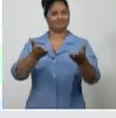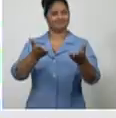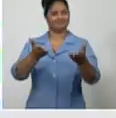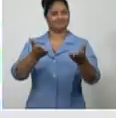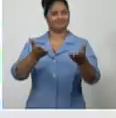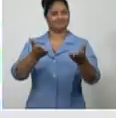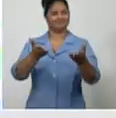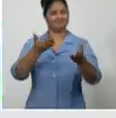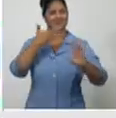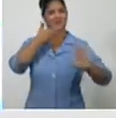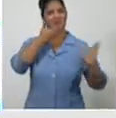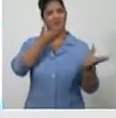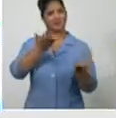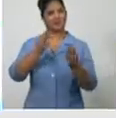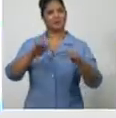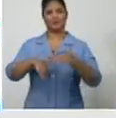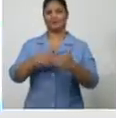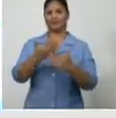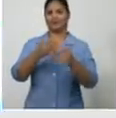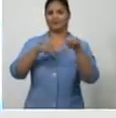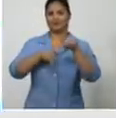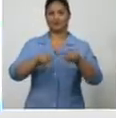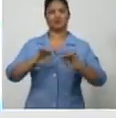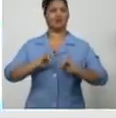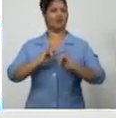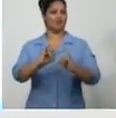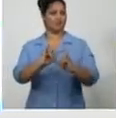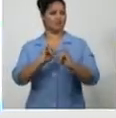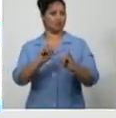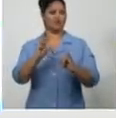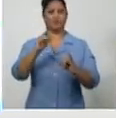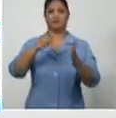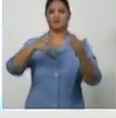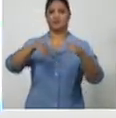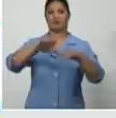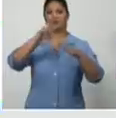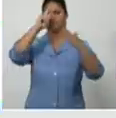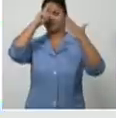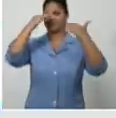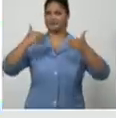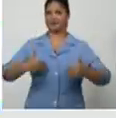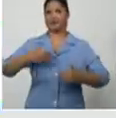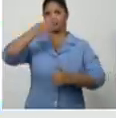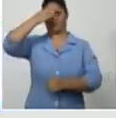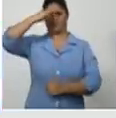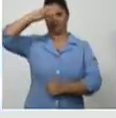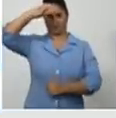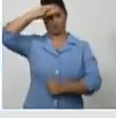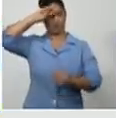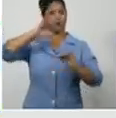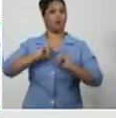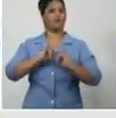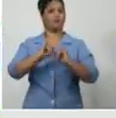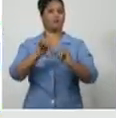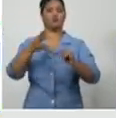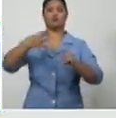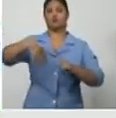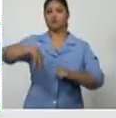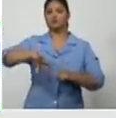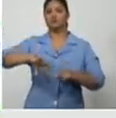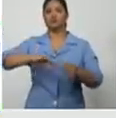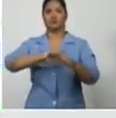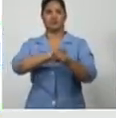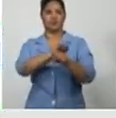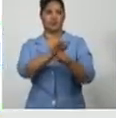Bienvenidos a esta conferencia de prensa que ofrece el Ministerio de Salud Pública de nuestro país para actualizar la información sobre